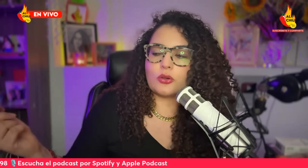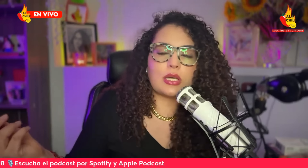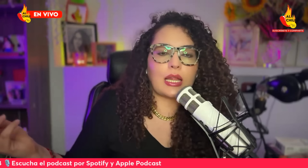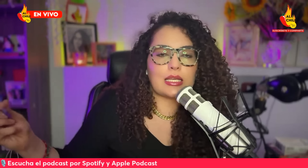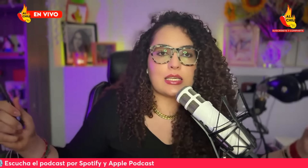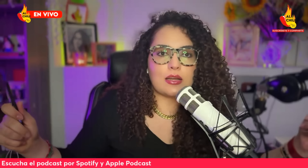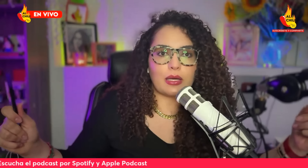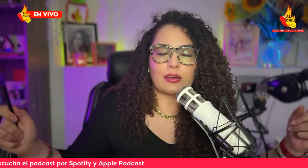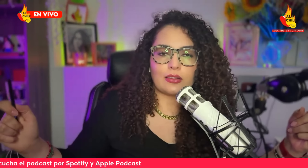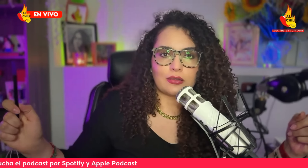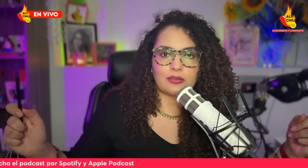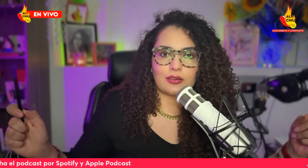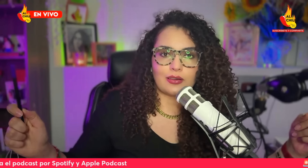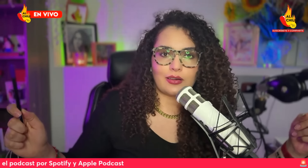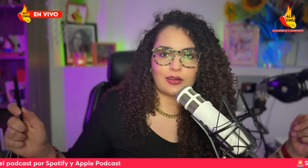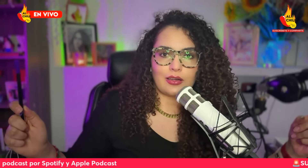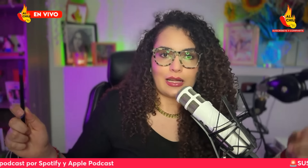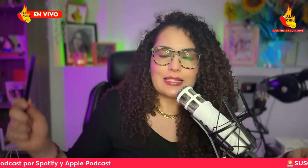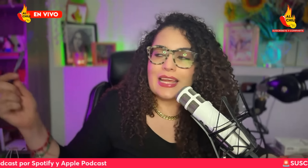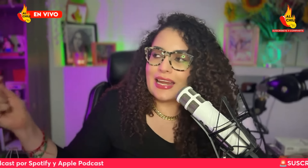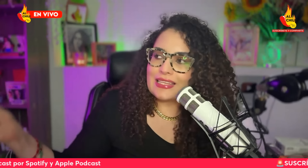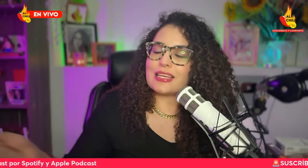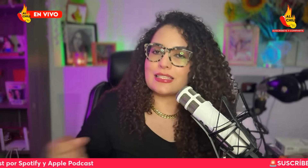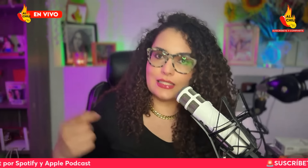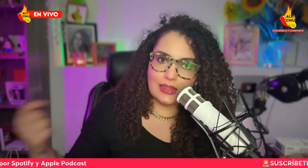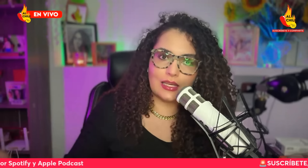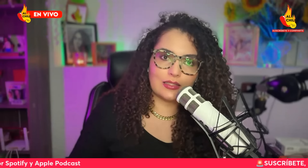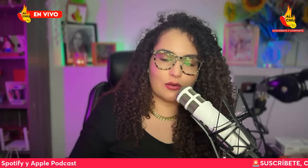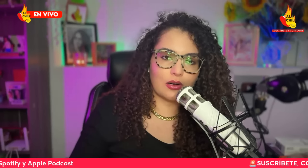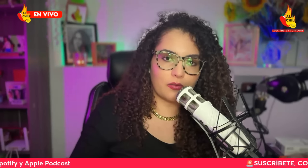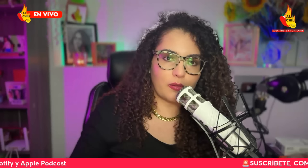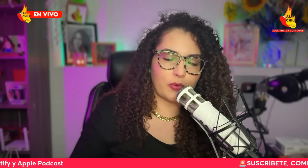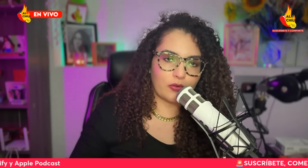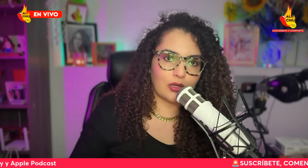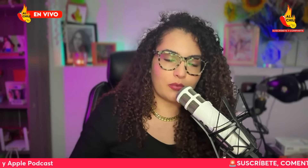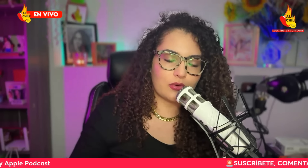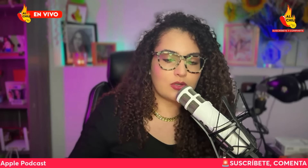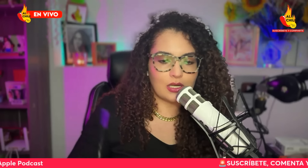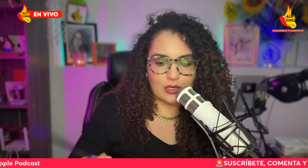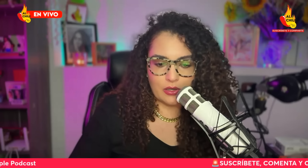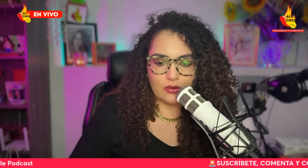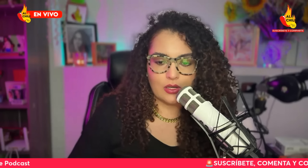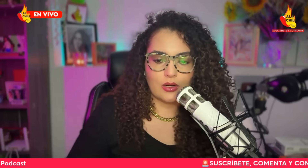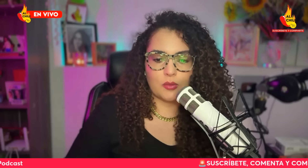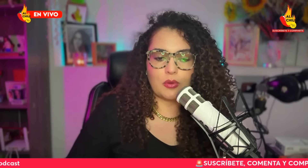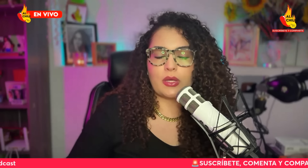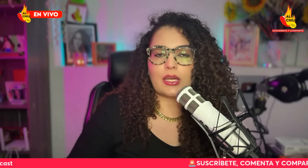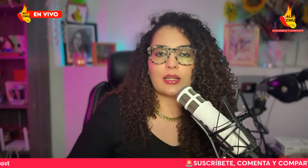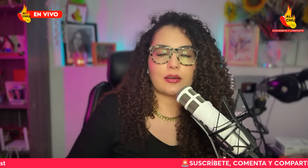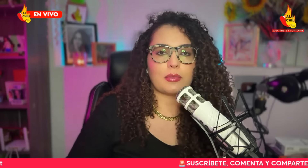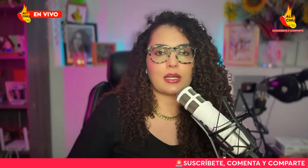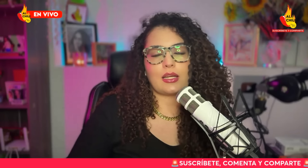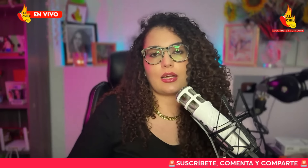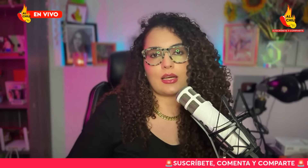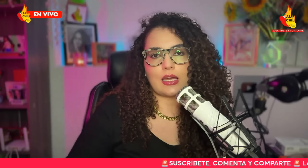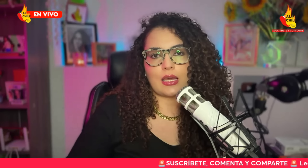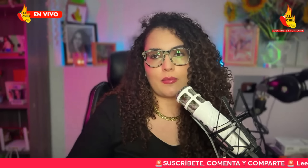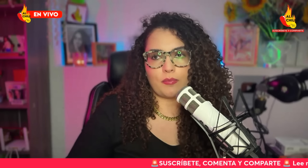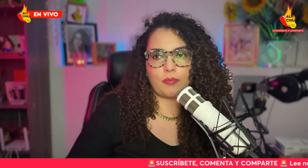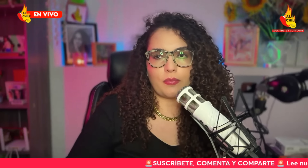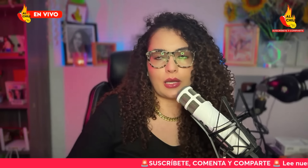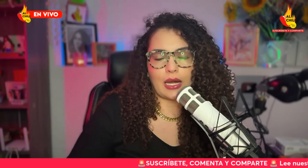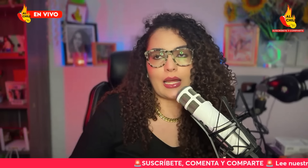Pero entonces de qué te sirve se necesita hacer una reforma profunda del poder judicial y bueno piña termina